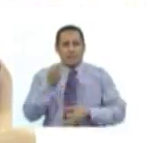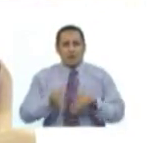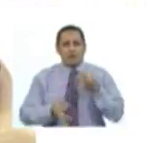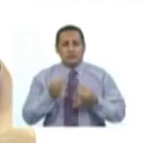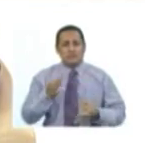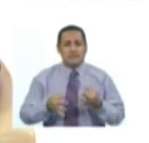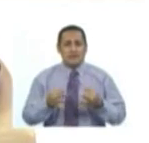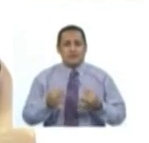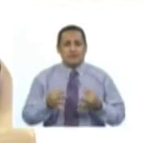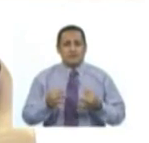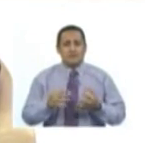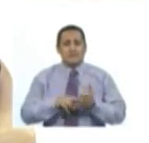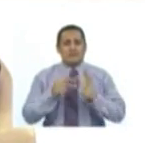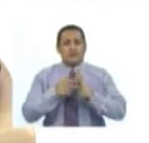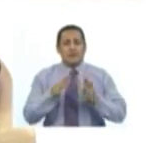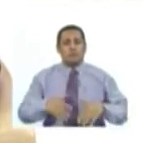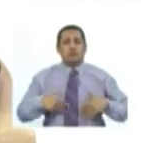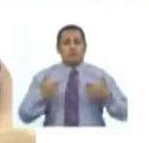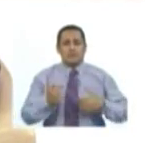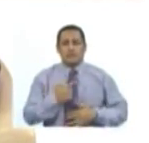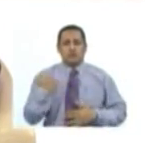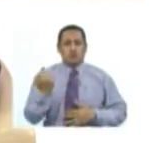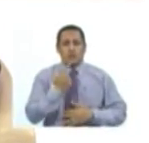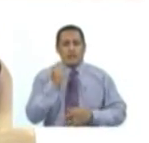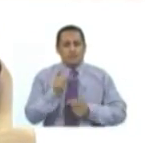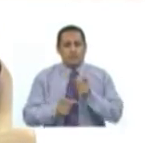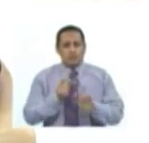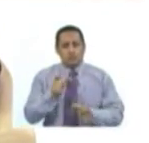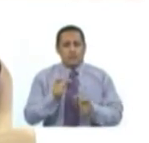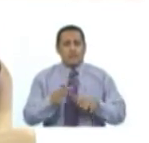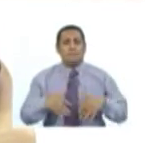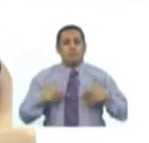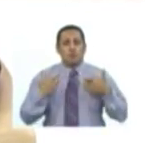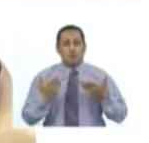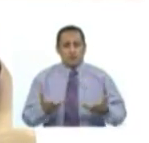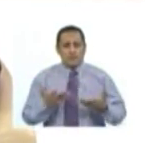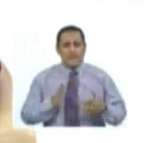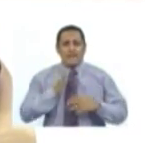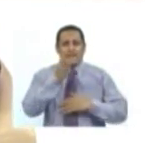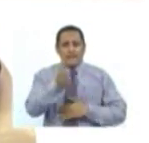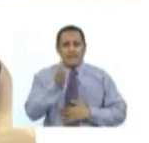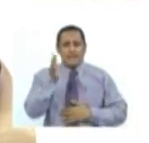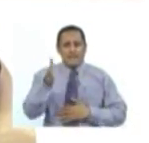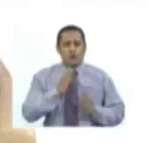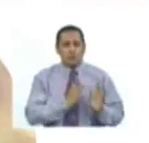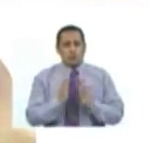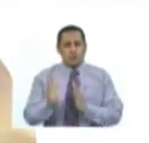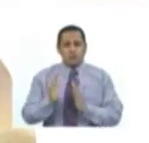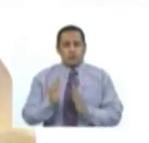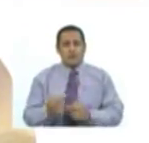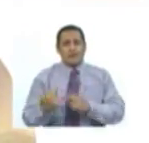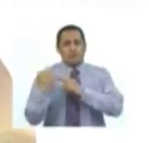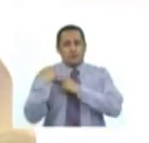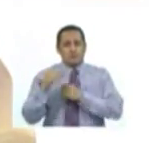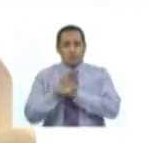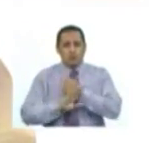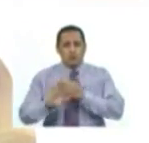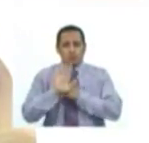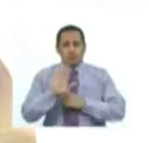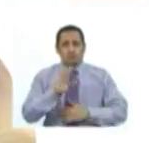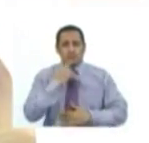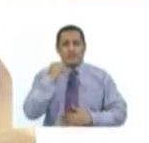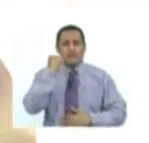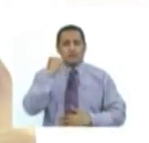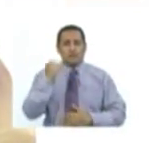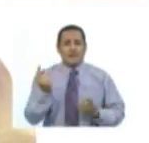justicia, es decir, la posibilidad de todo ciudadano de poder acudir a un proceso en tutela de sus derechos,